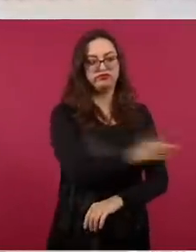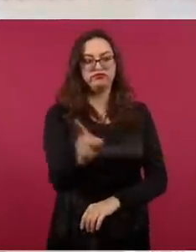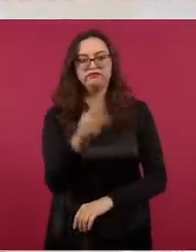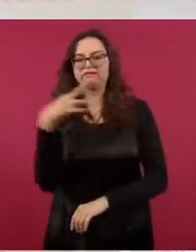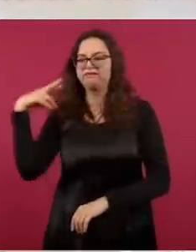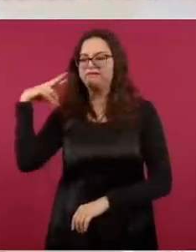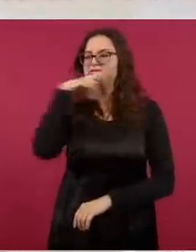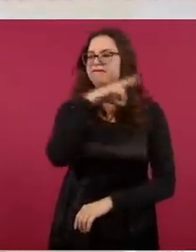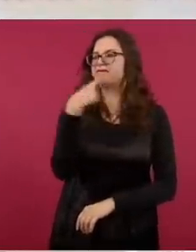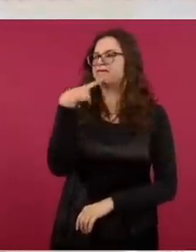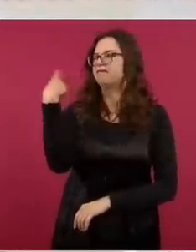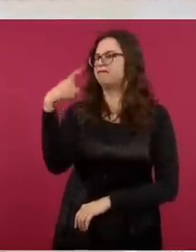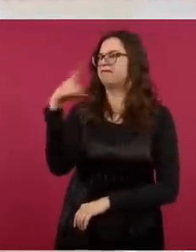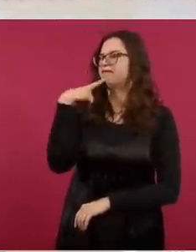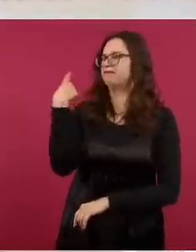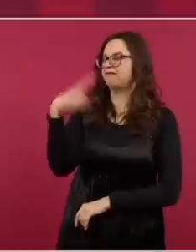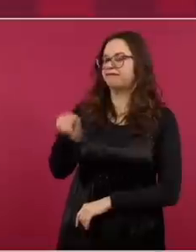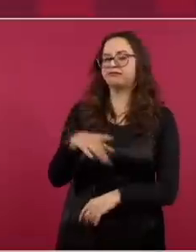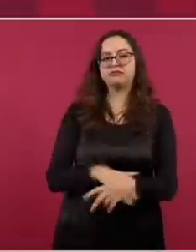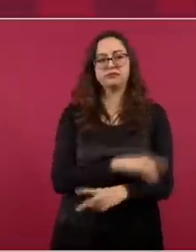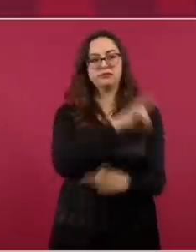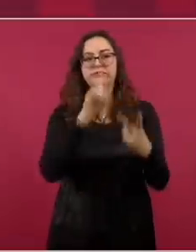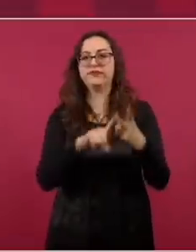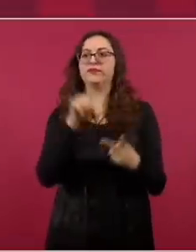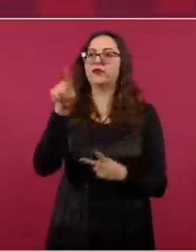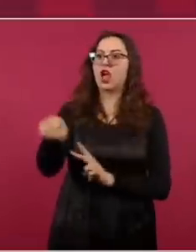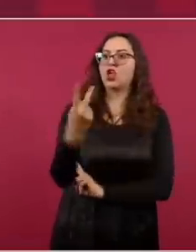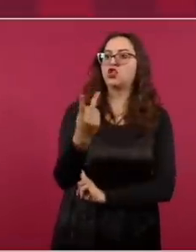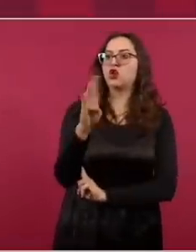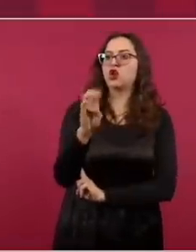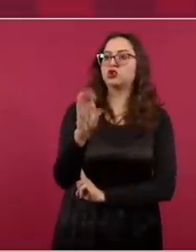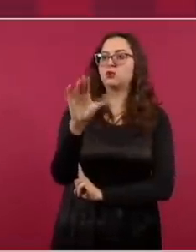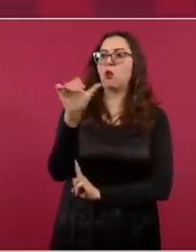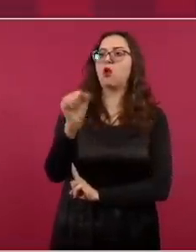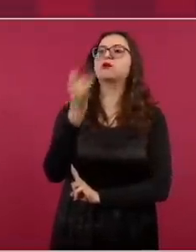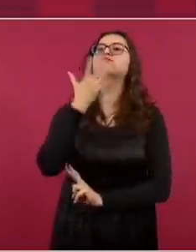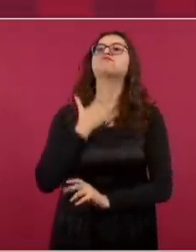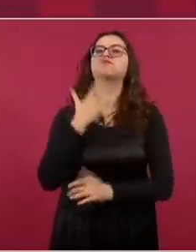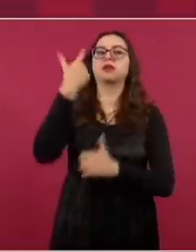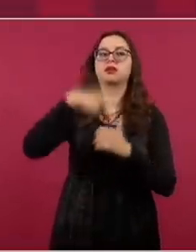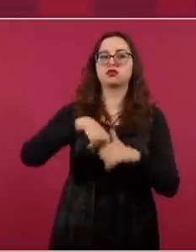y se va a construir la refinería y amparos